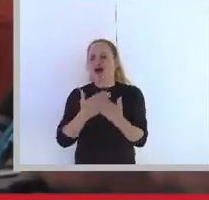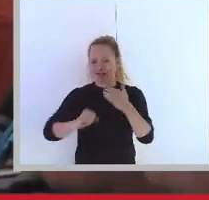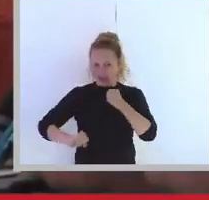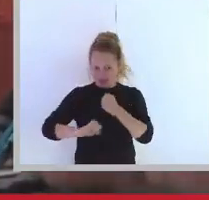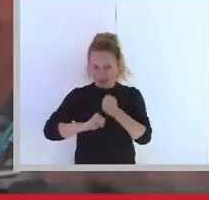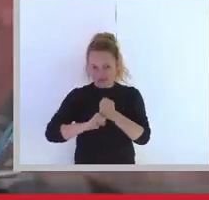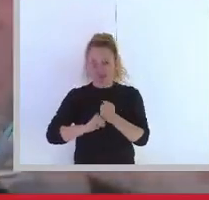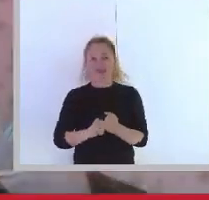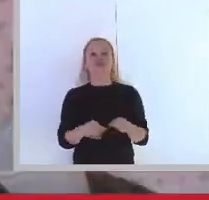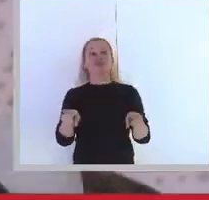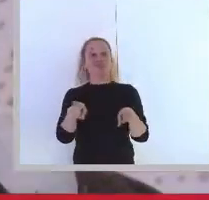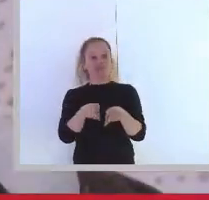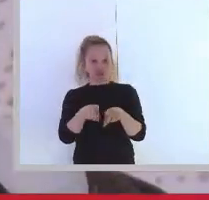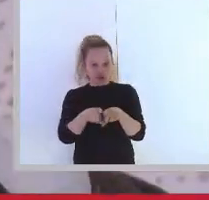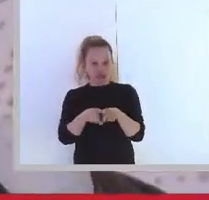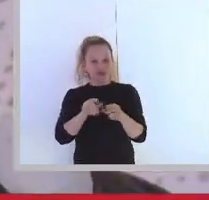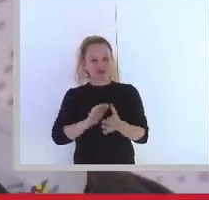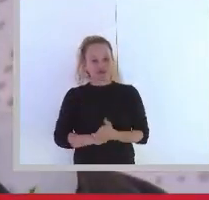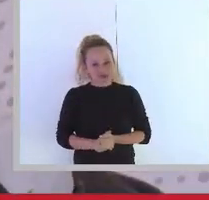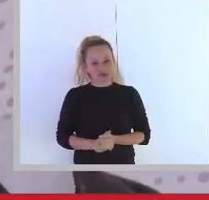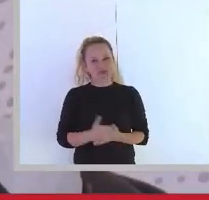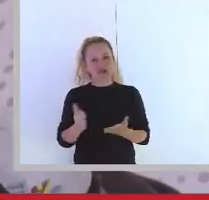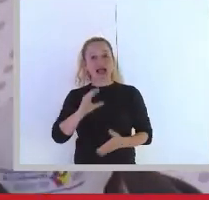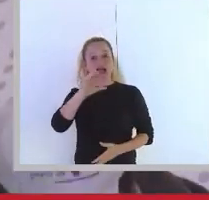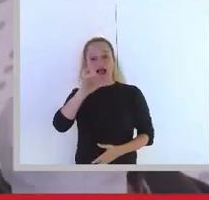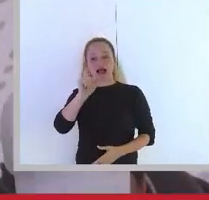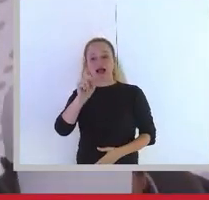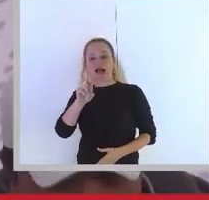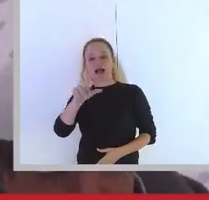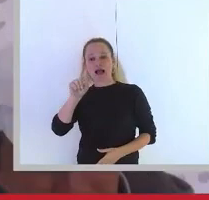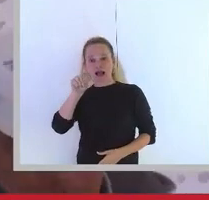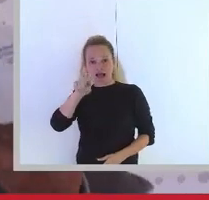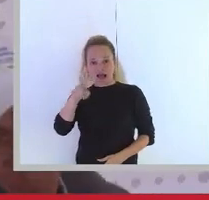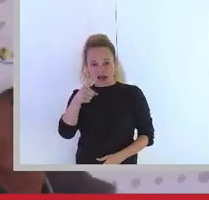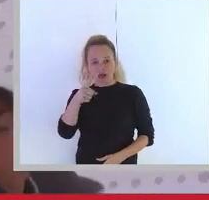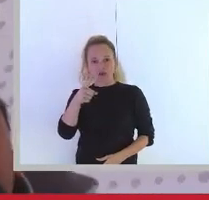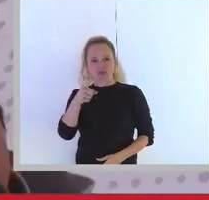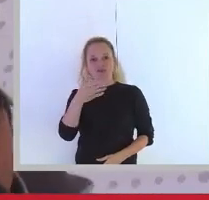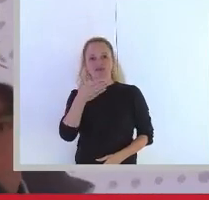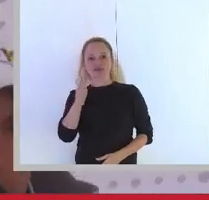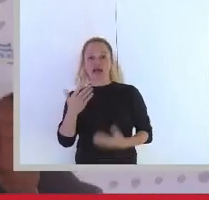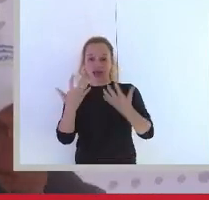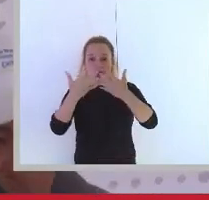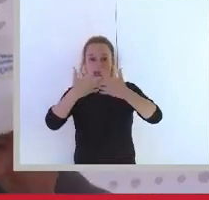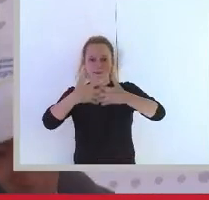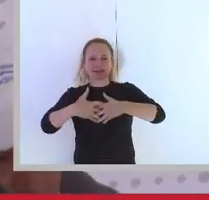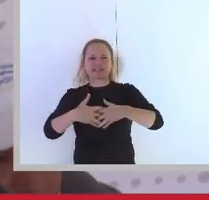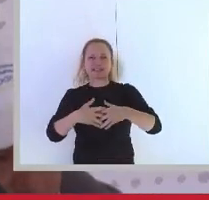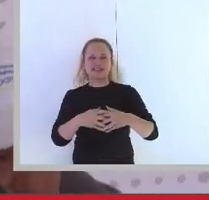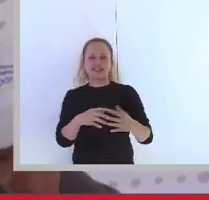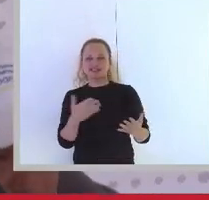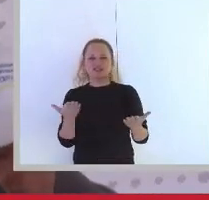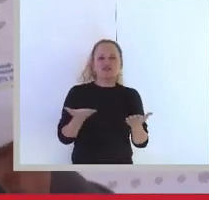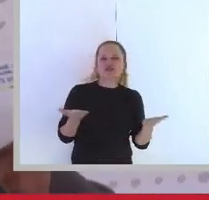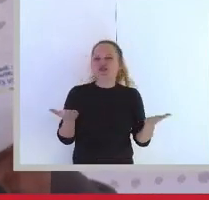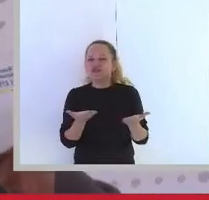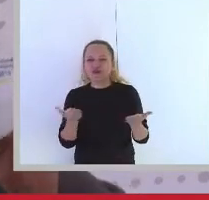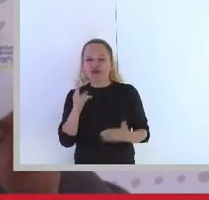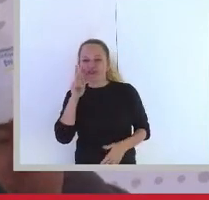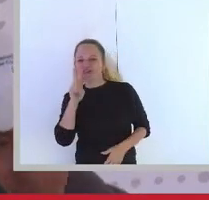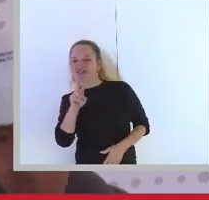Está también con nosotros Carlos de Oxfam en Colombia. Estoy tratando de buscarlo y no lo